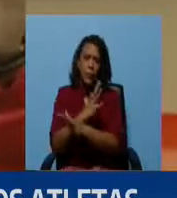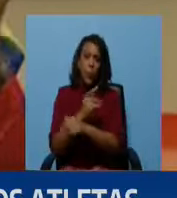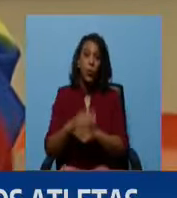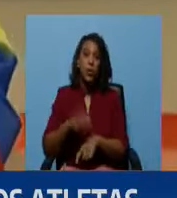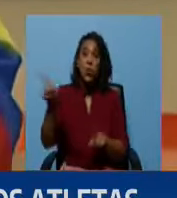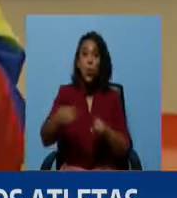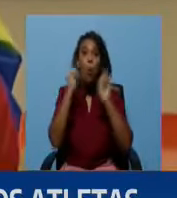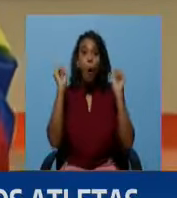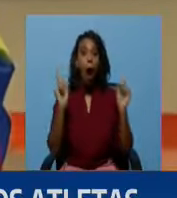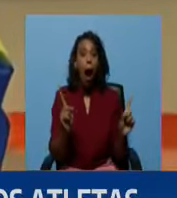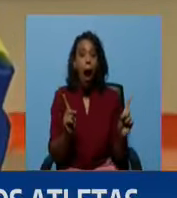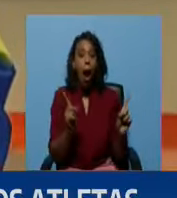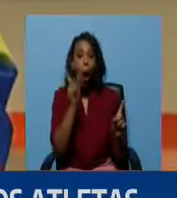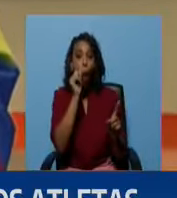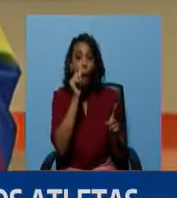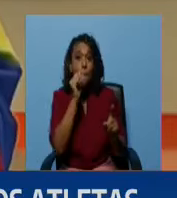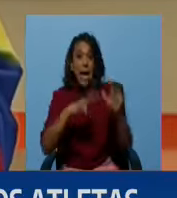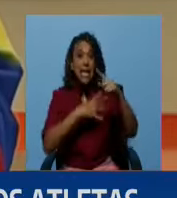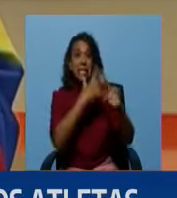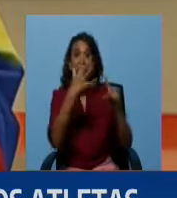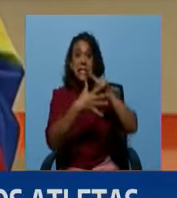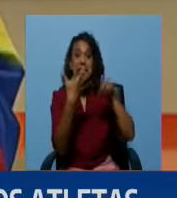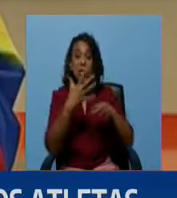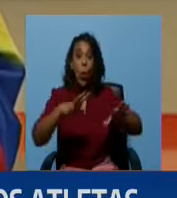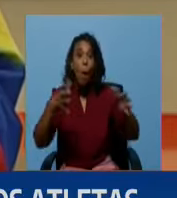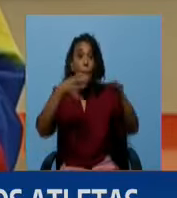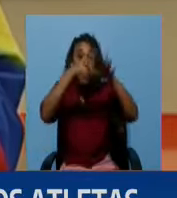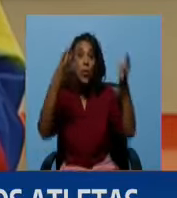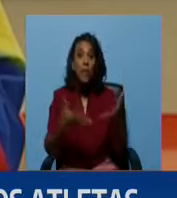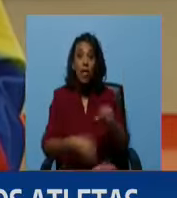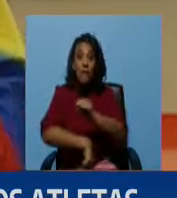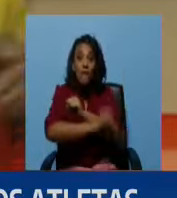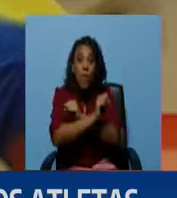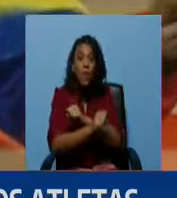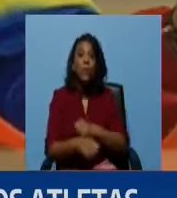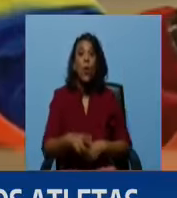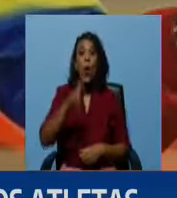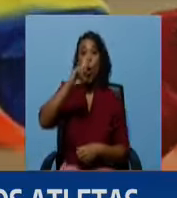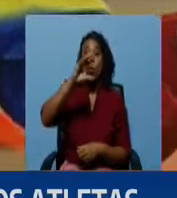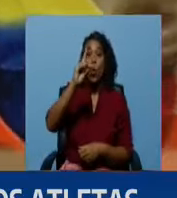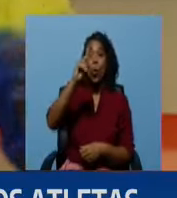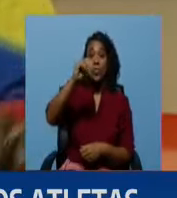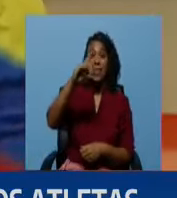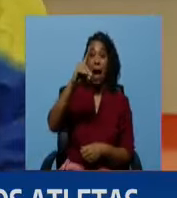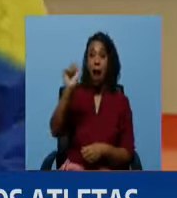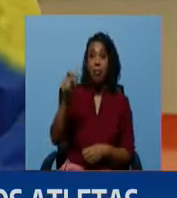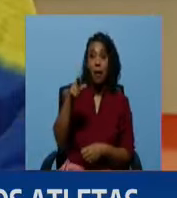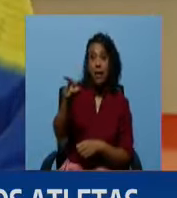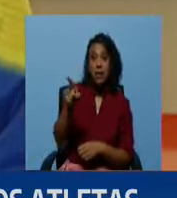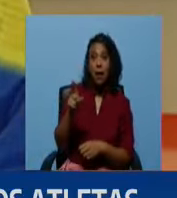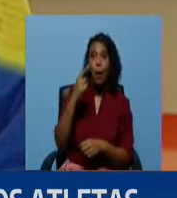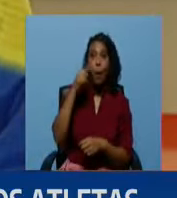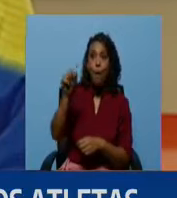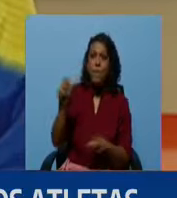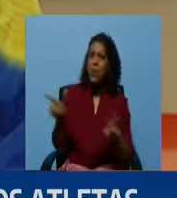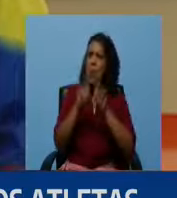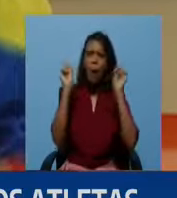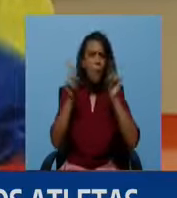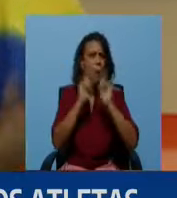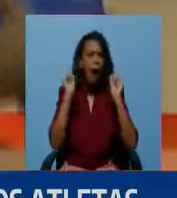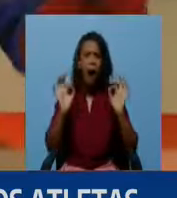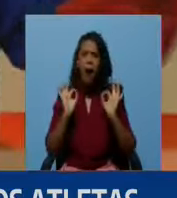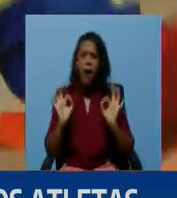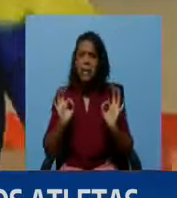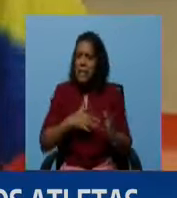Cristiano Ronaldo, que también tiene 5 mundiales, ¿verdad? Él quiere ir ahora al 6ª Olimpiada.